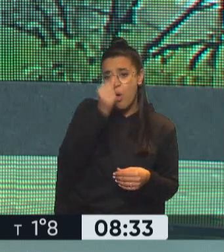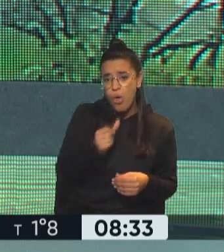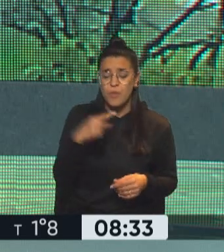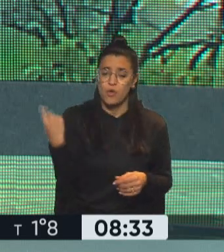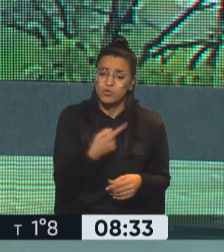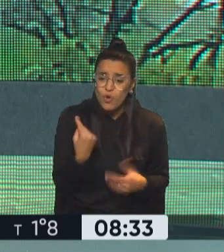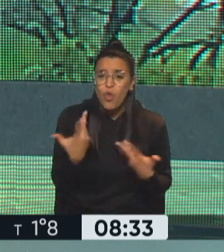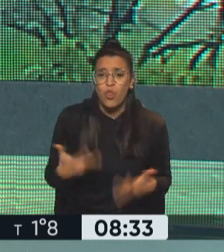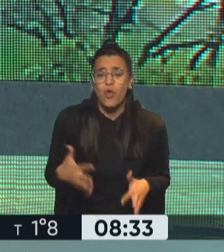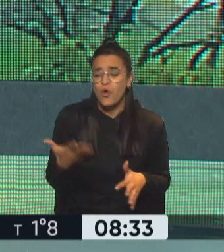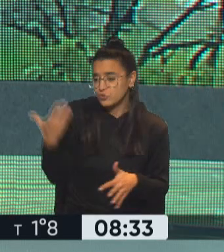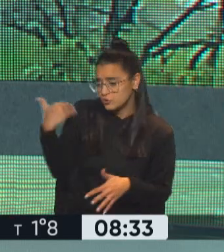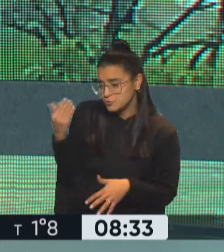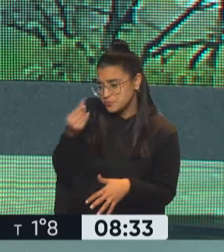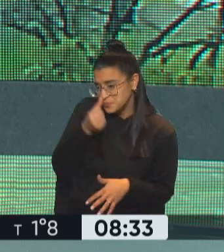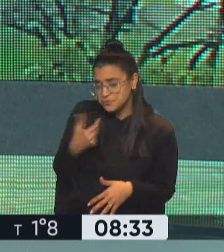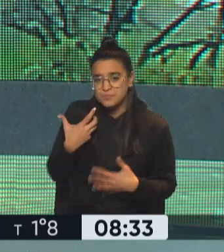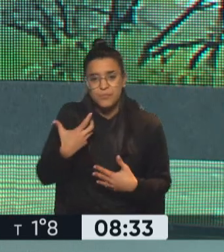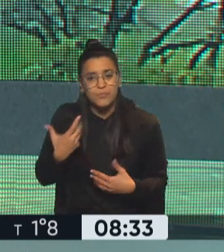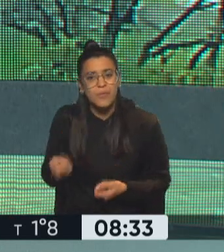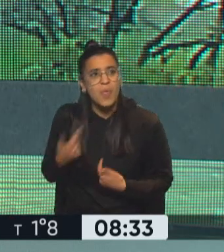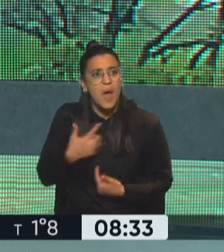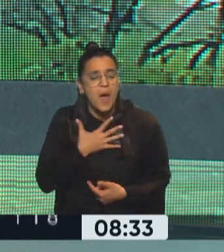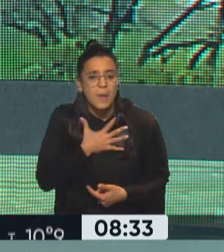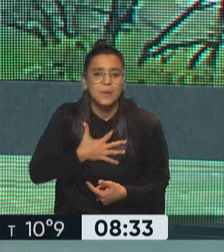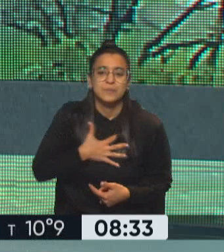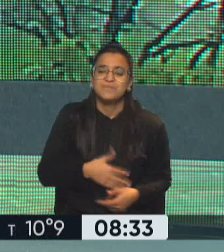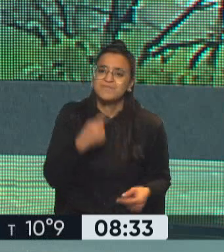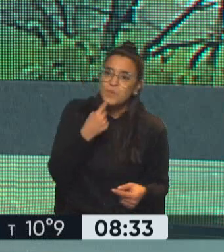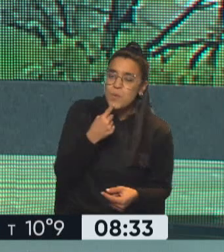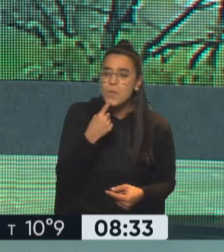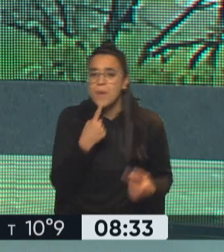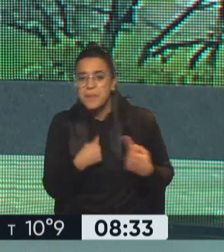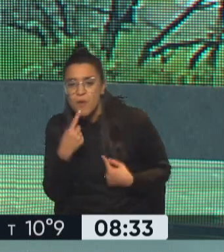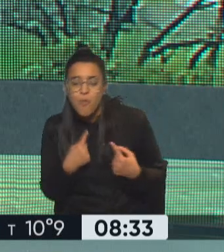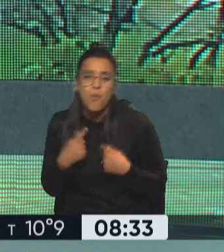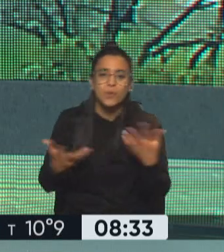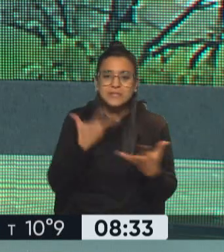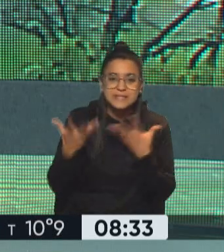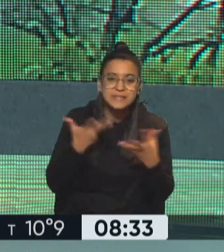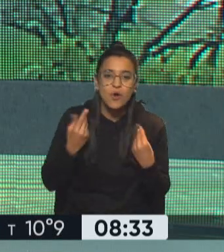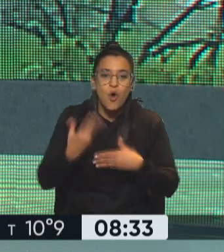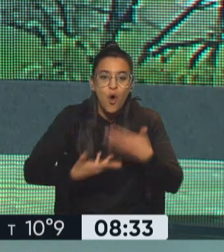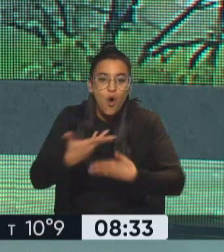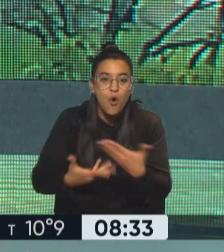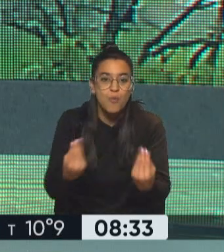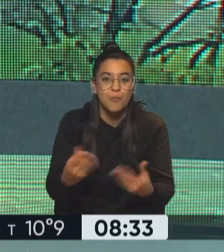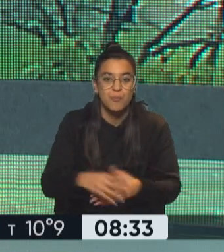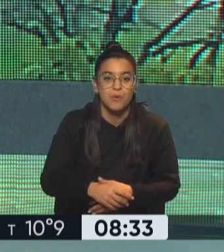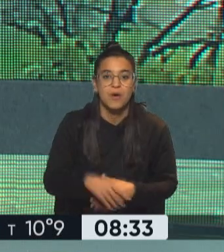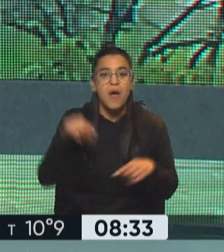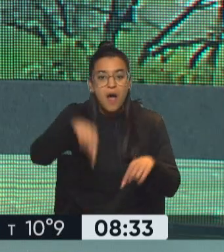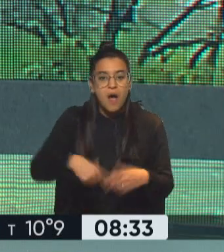todos nos llenó de preguntas y de interrogantes acerca de cómo comenzaba la semana y bueno,